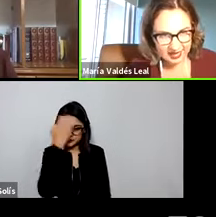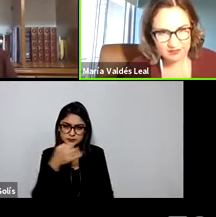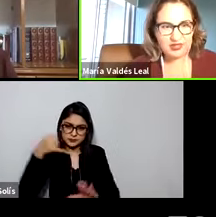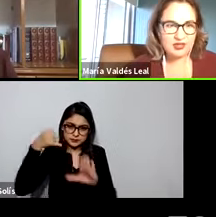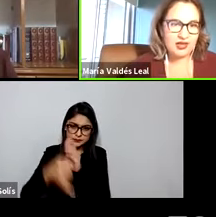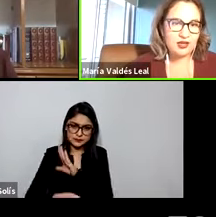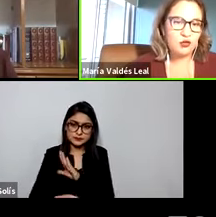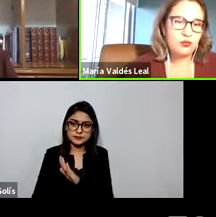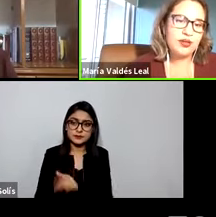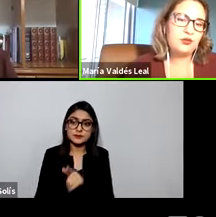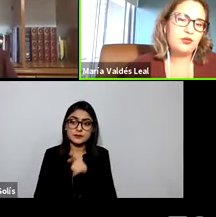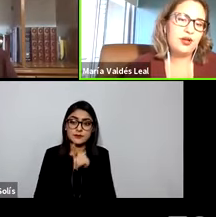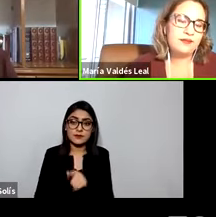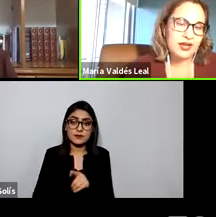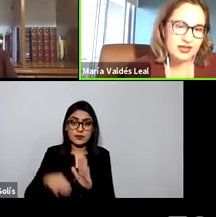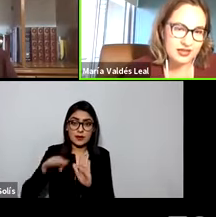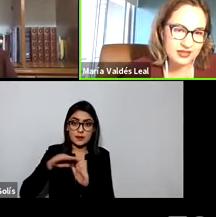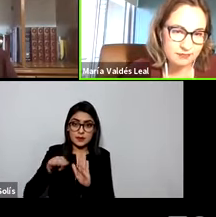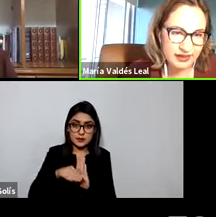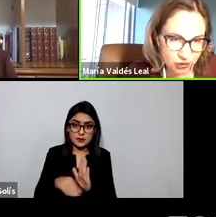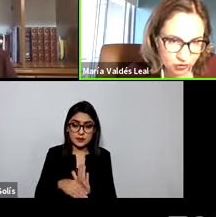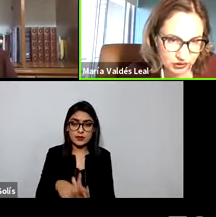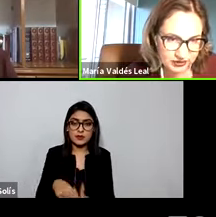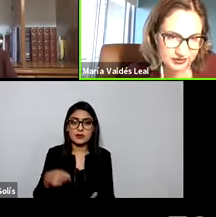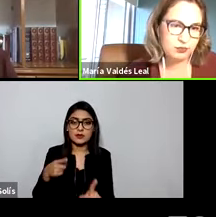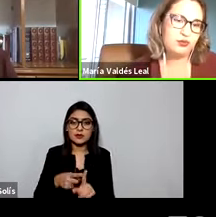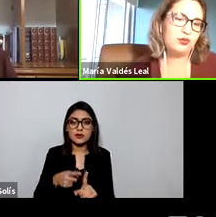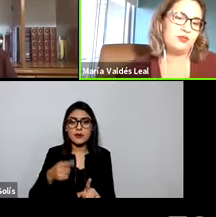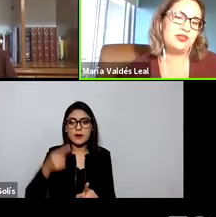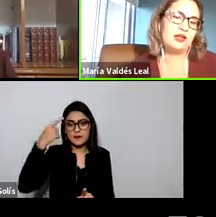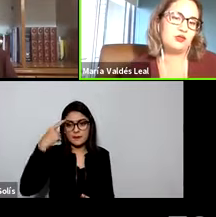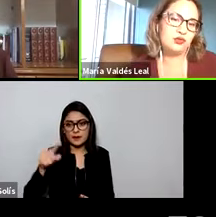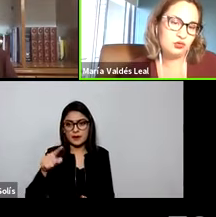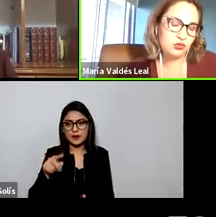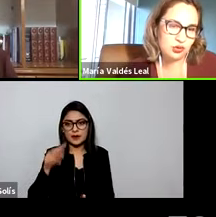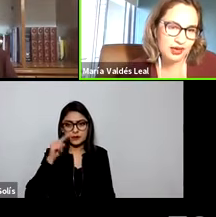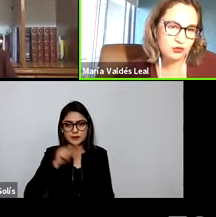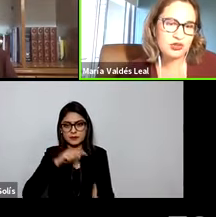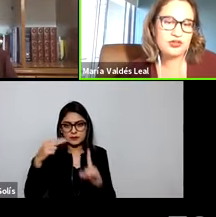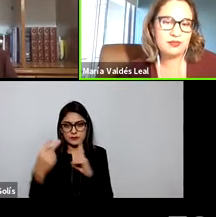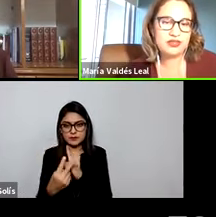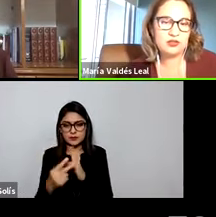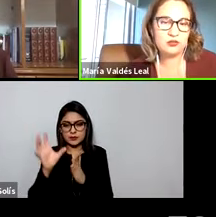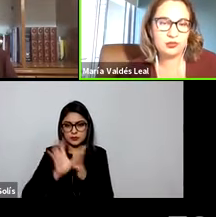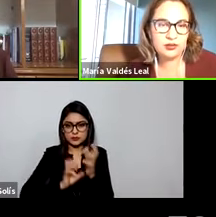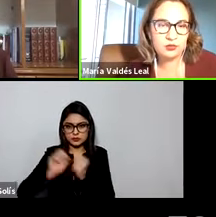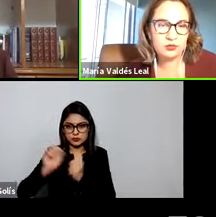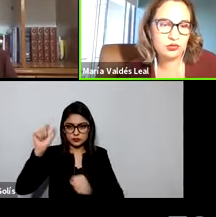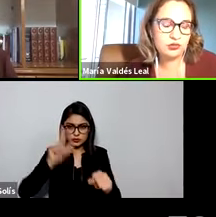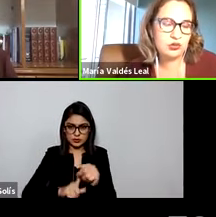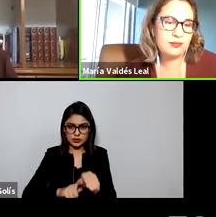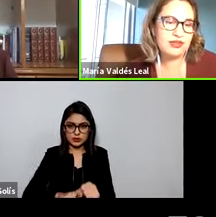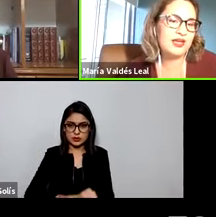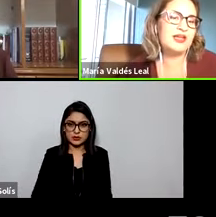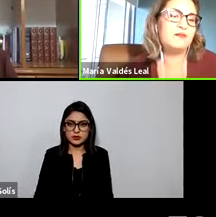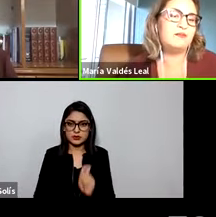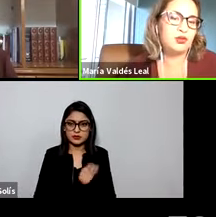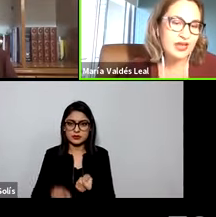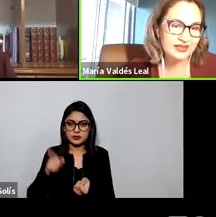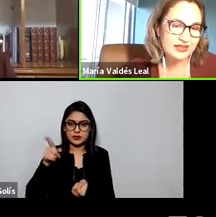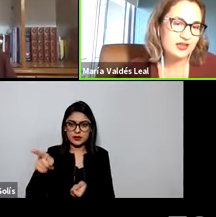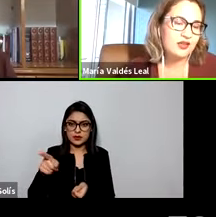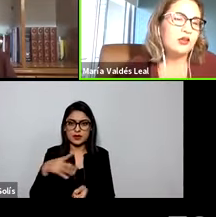si la medida cumple con una finalidad imperiosa desde el punto de vista constitucional, o sea, si persigue un objetivo